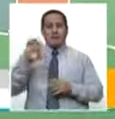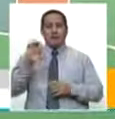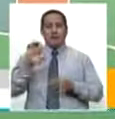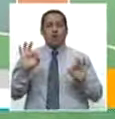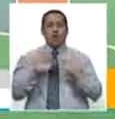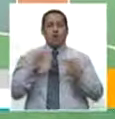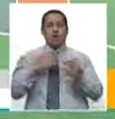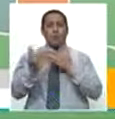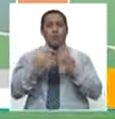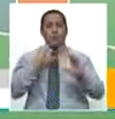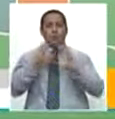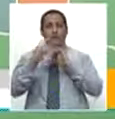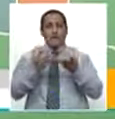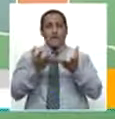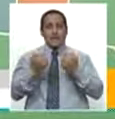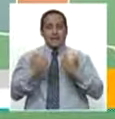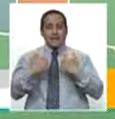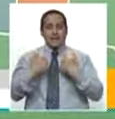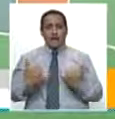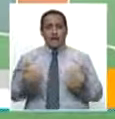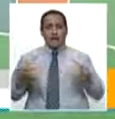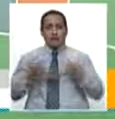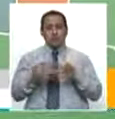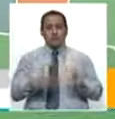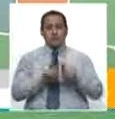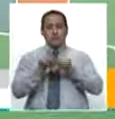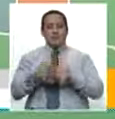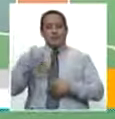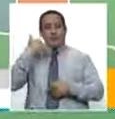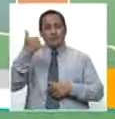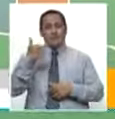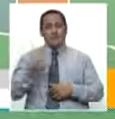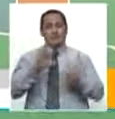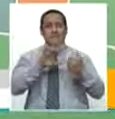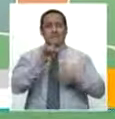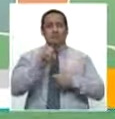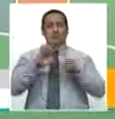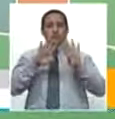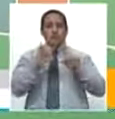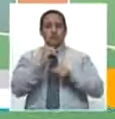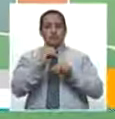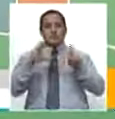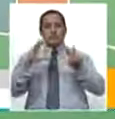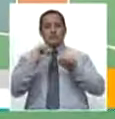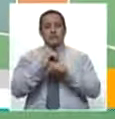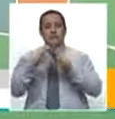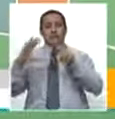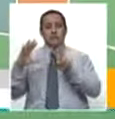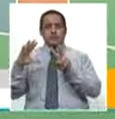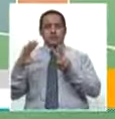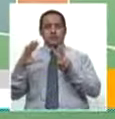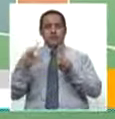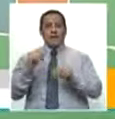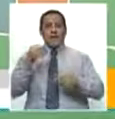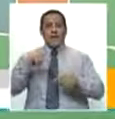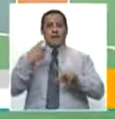.pe. Cualquier comunicación que quieran tener con nosotros, también a través del teléfono de producción. Es el 619